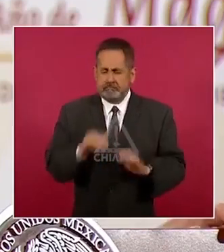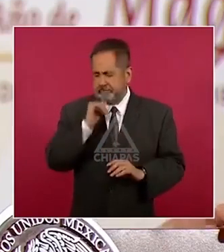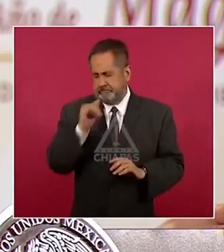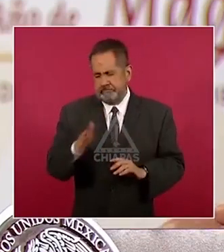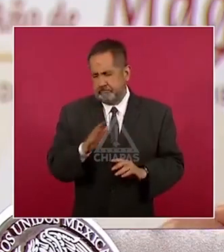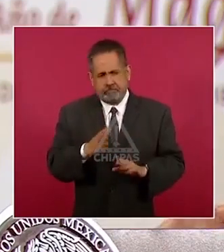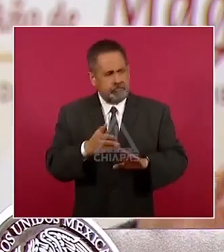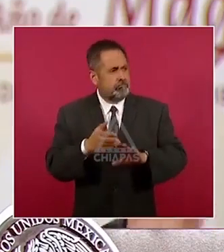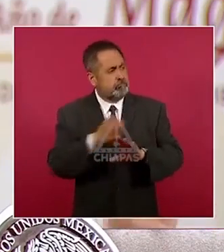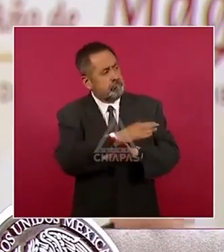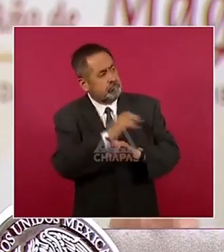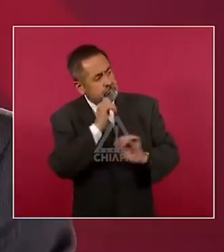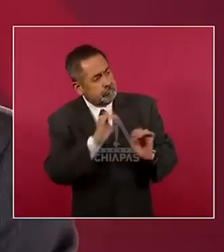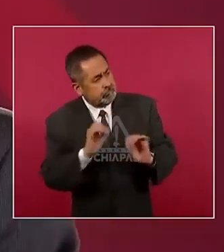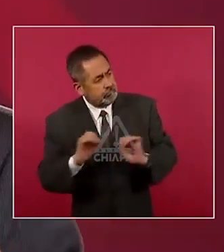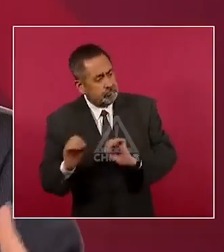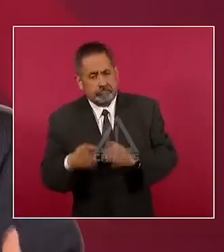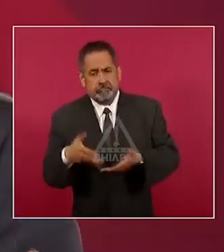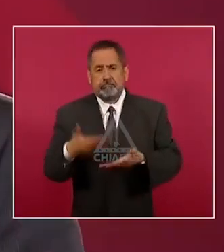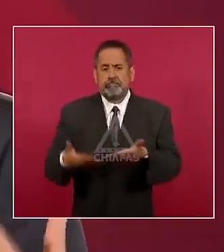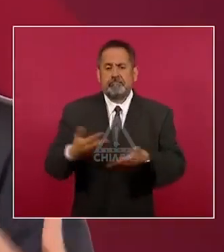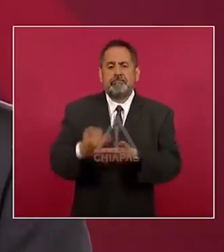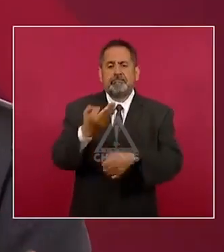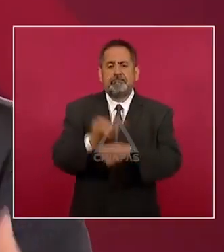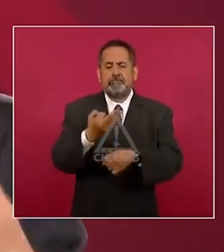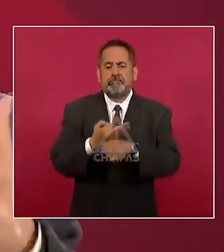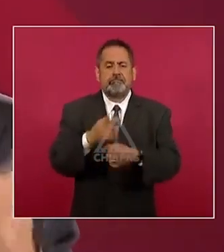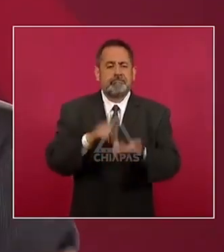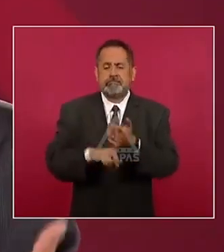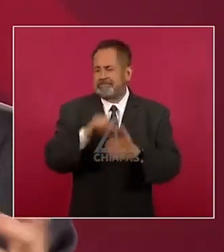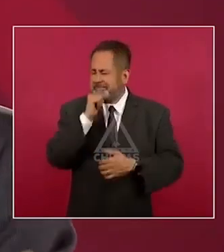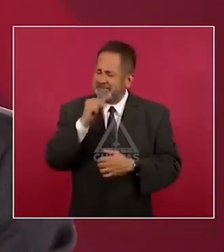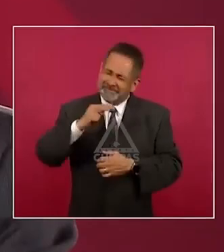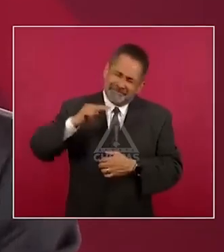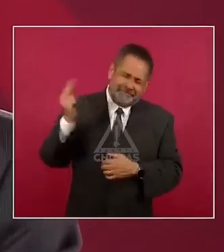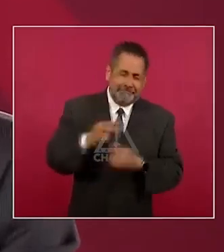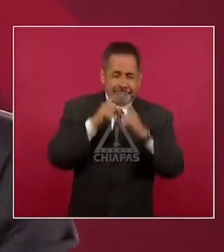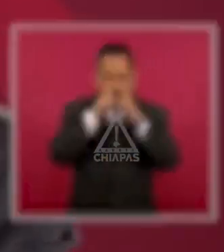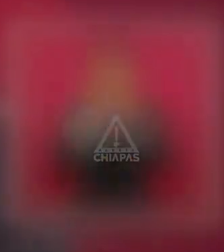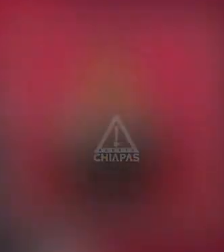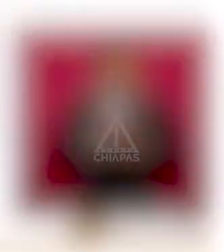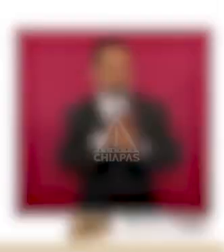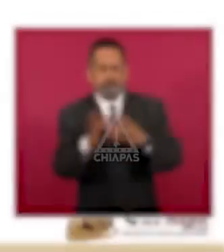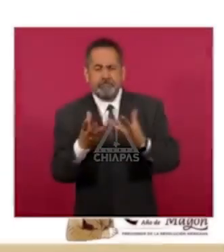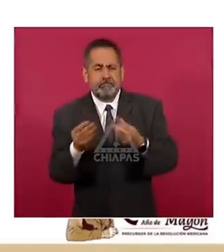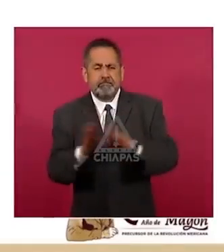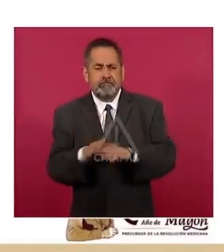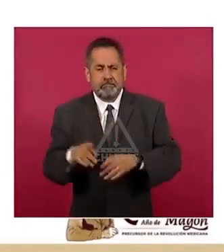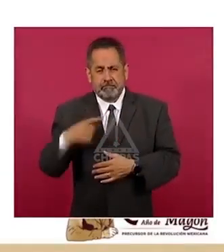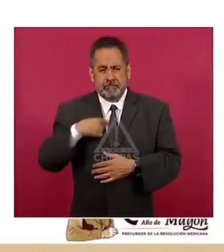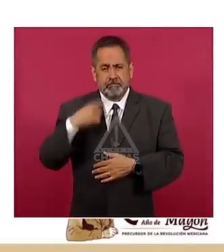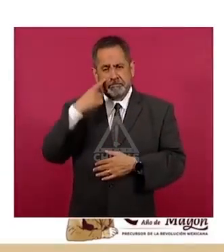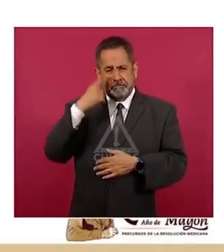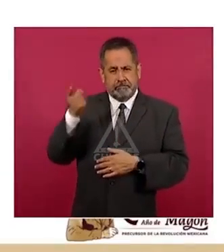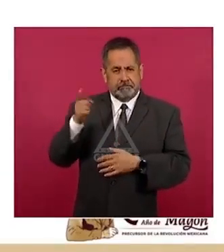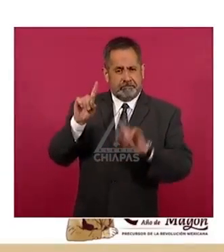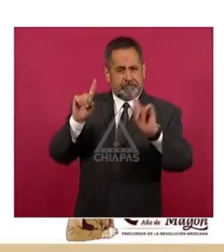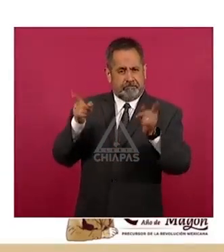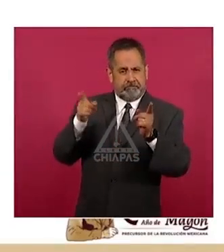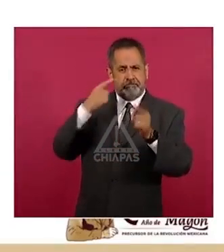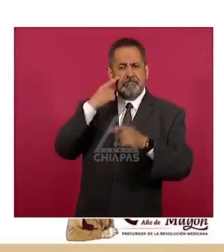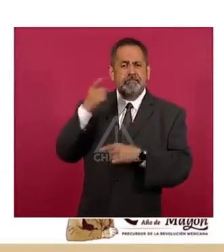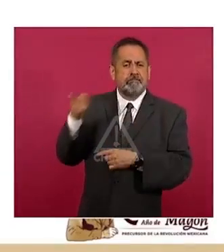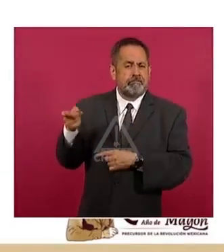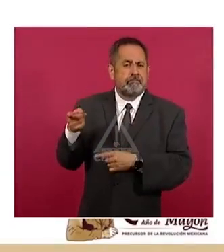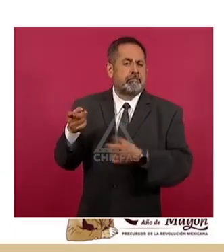sí podemos decir es, en este momento ya no es imprescindible el uso del cubrebocas. En este nuevo ciclo, la